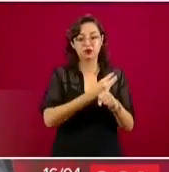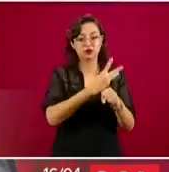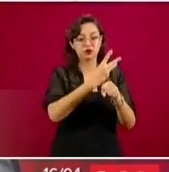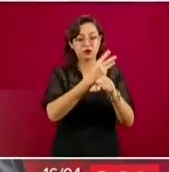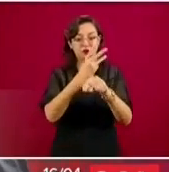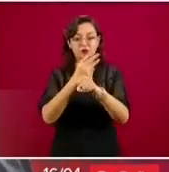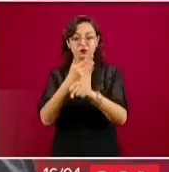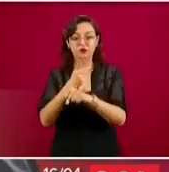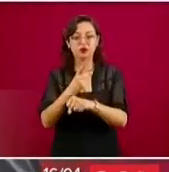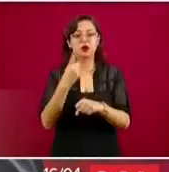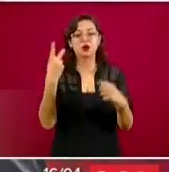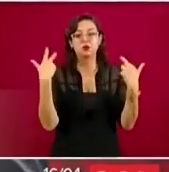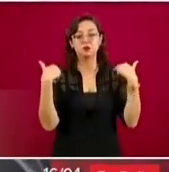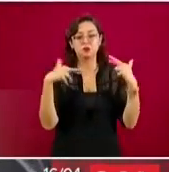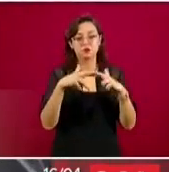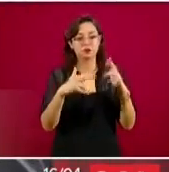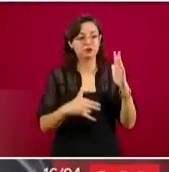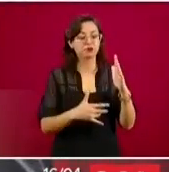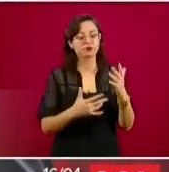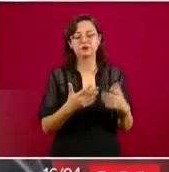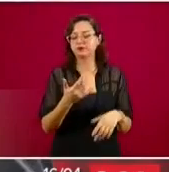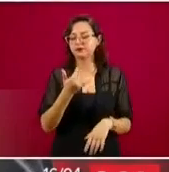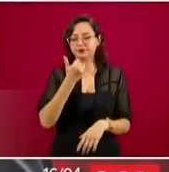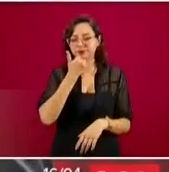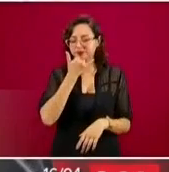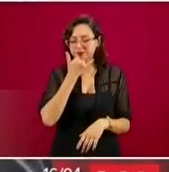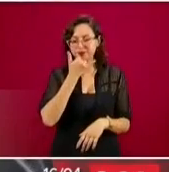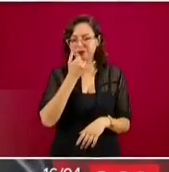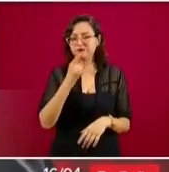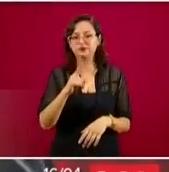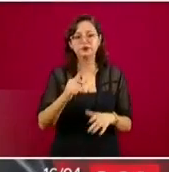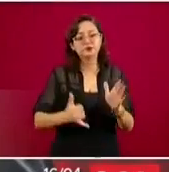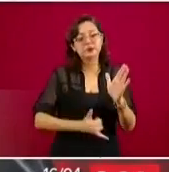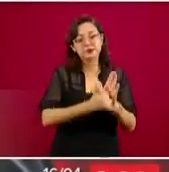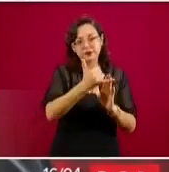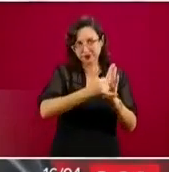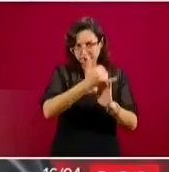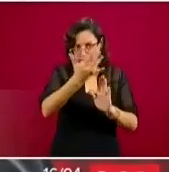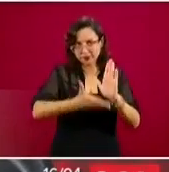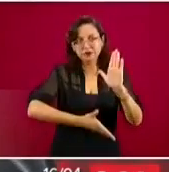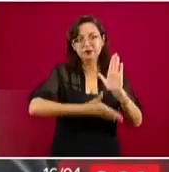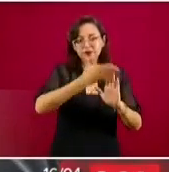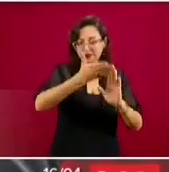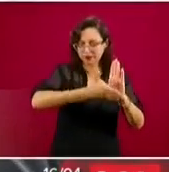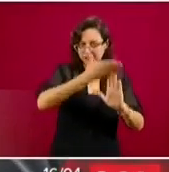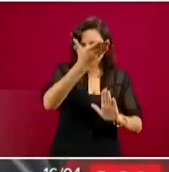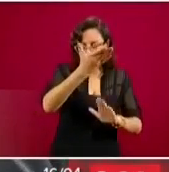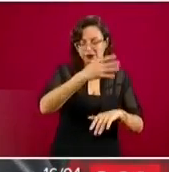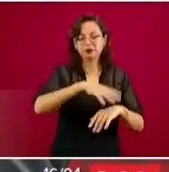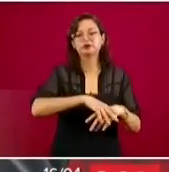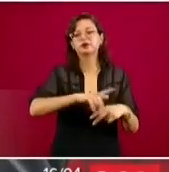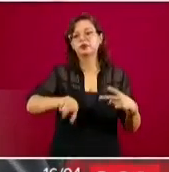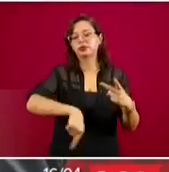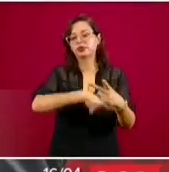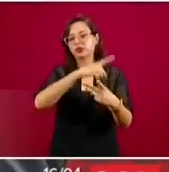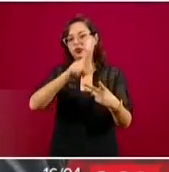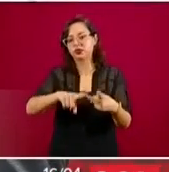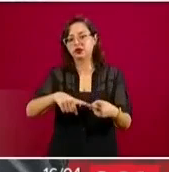a maestros de obras, a trabajadores y se reactive la